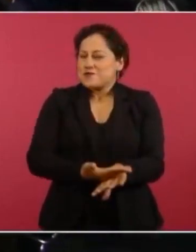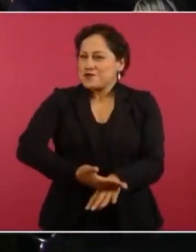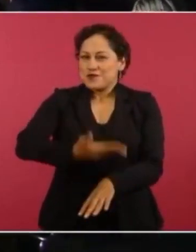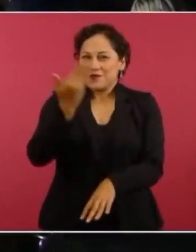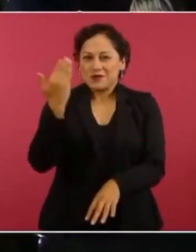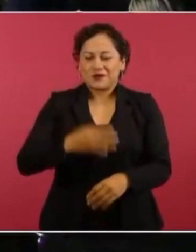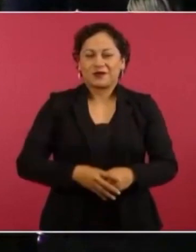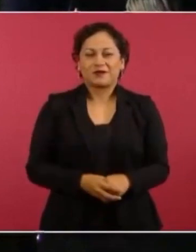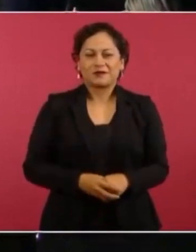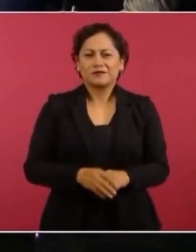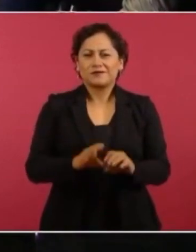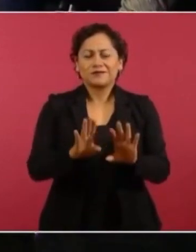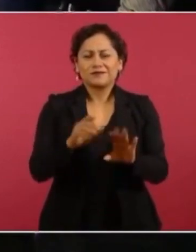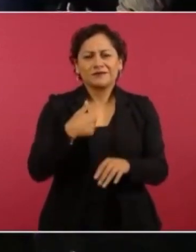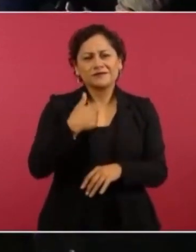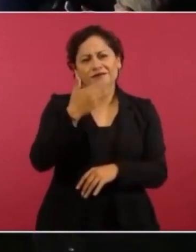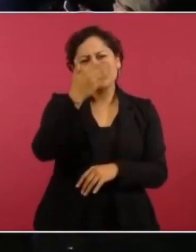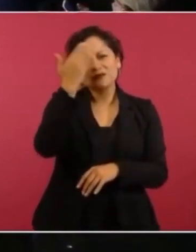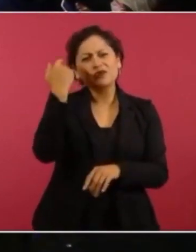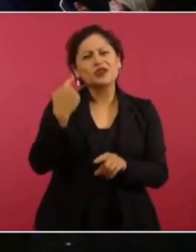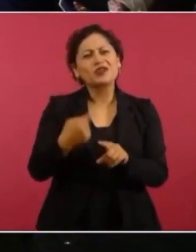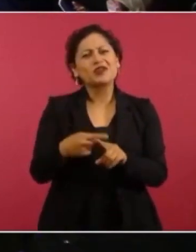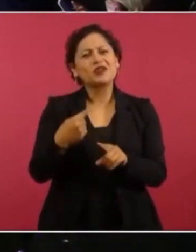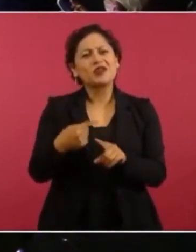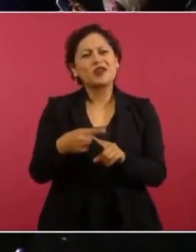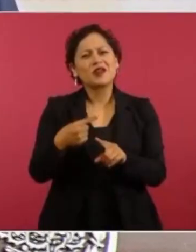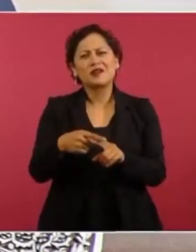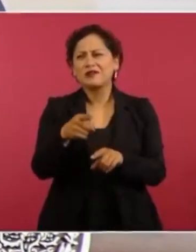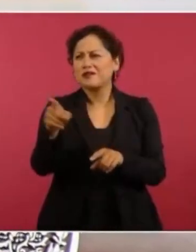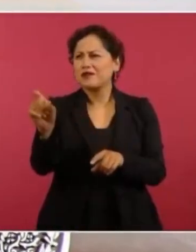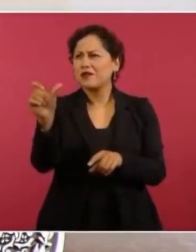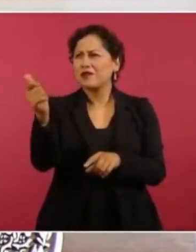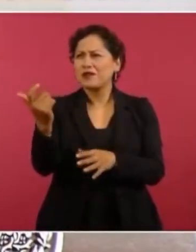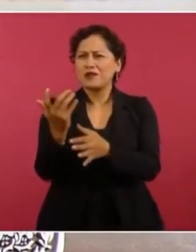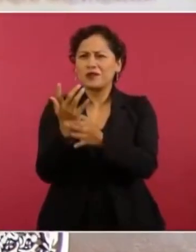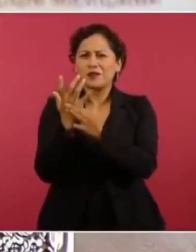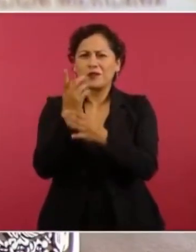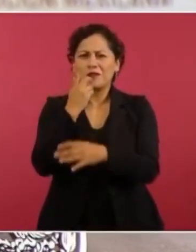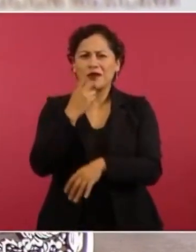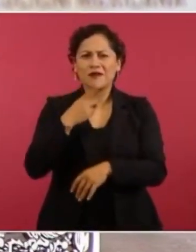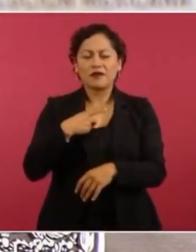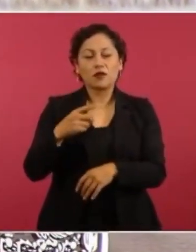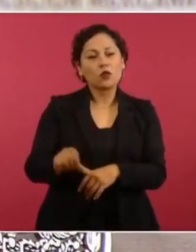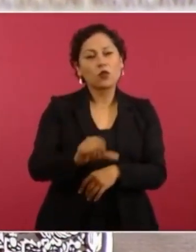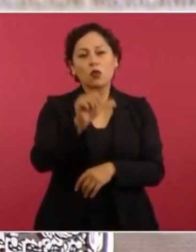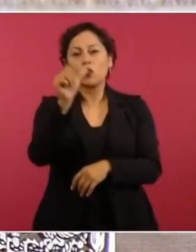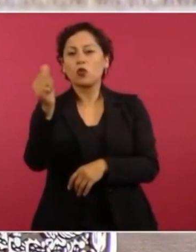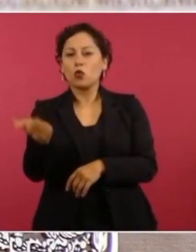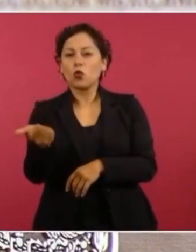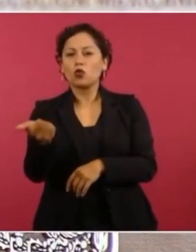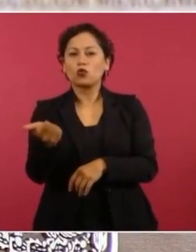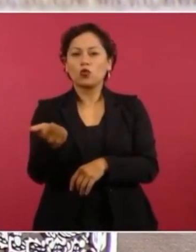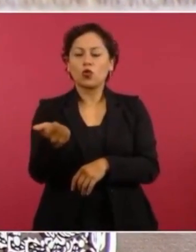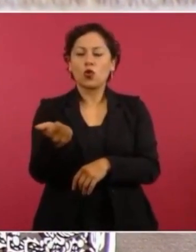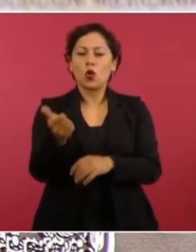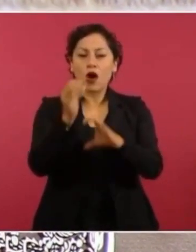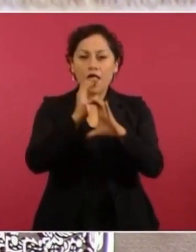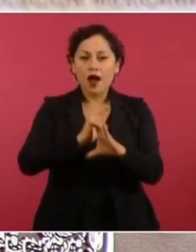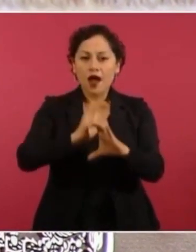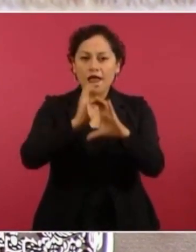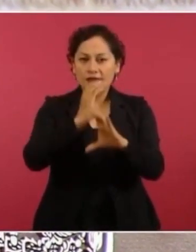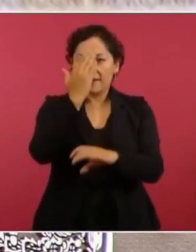que había otro artista famoso que quería.